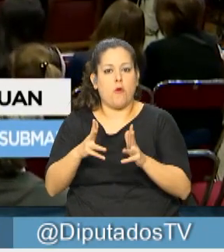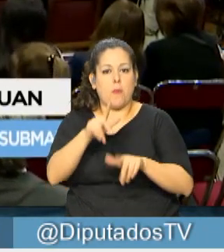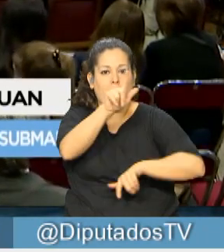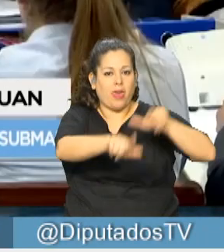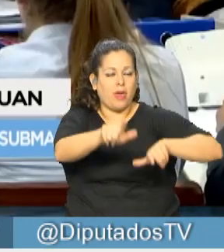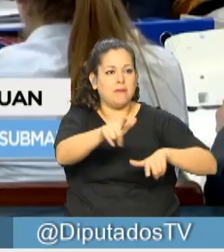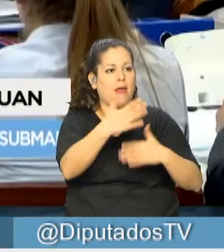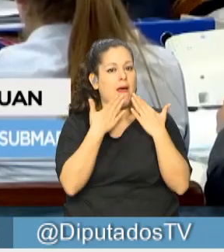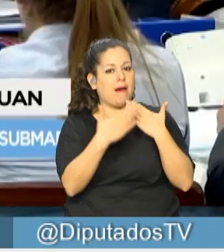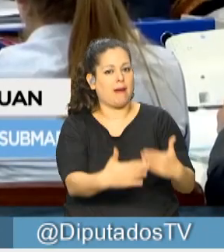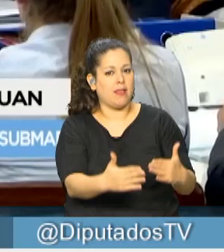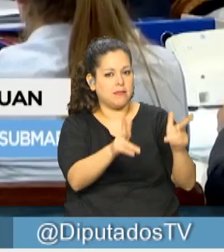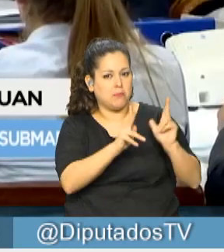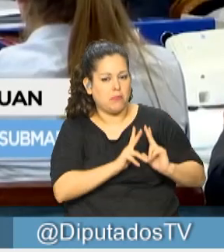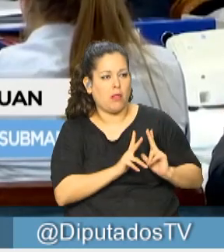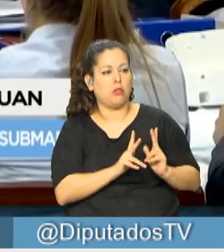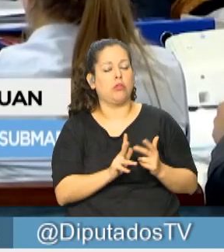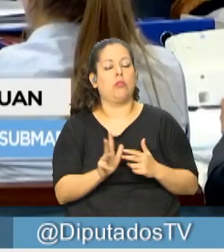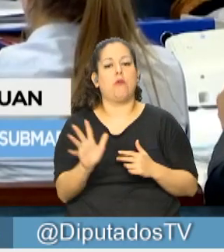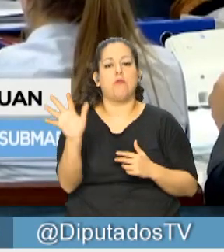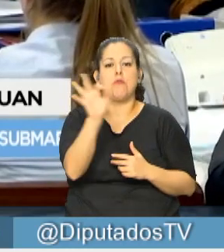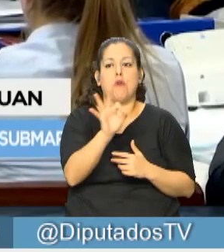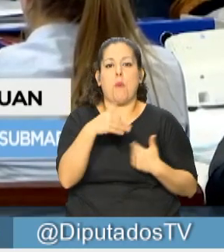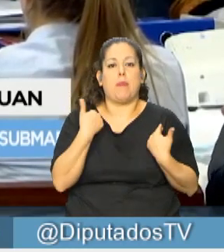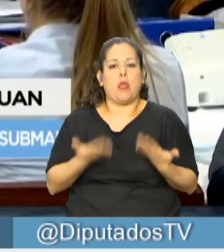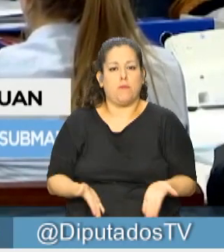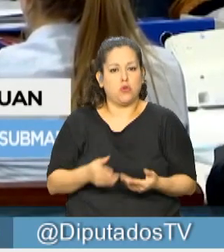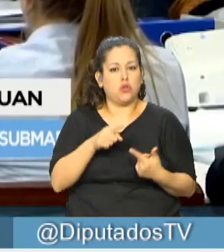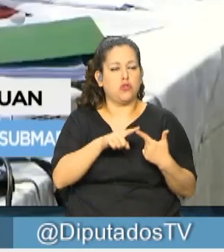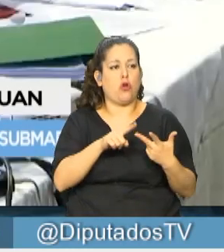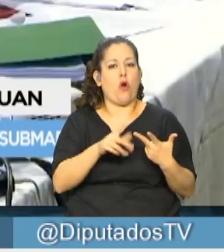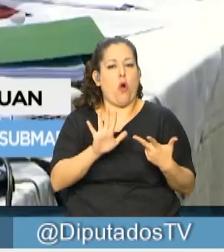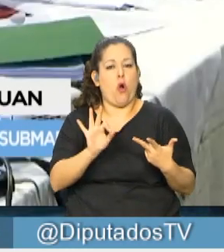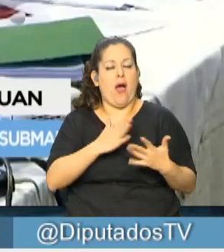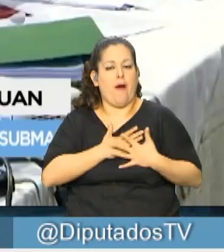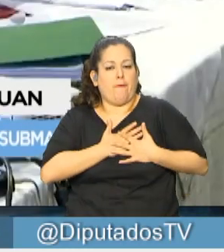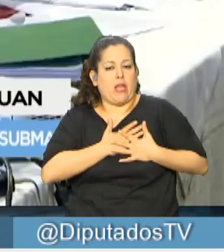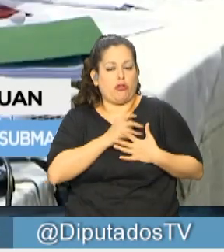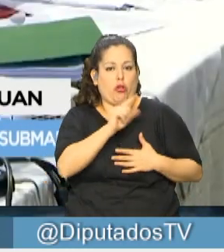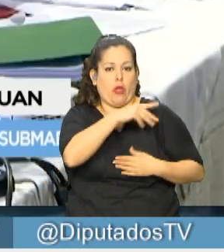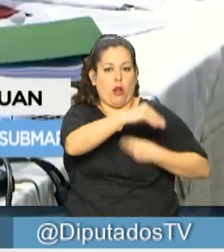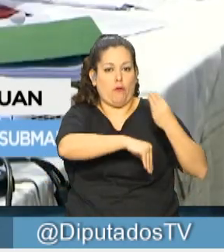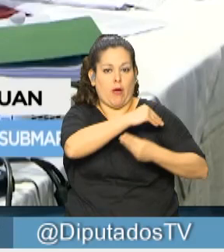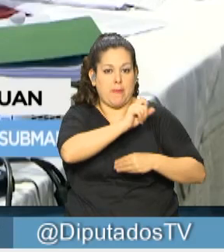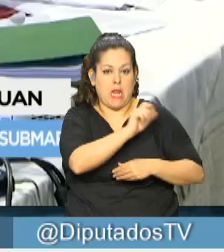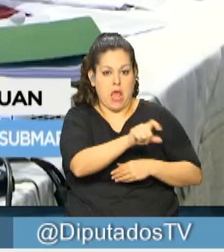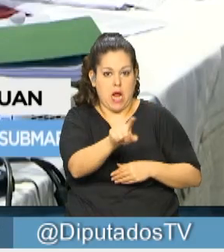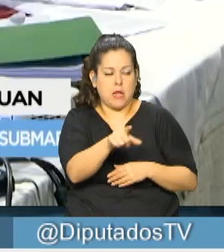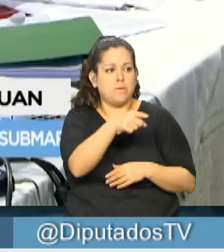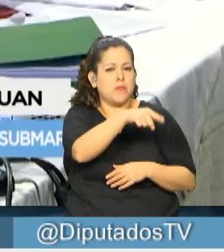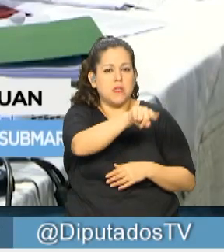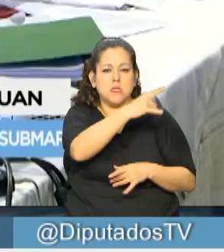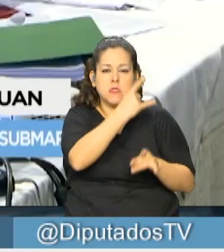menos la predisposición y el afecto de los familiares, que ellos estuvieron